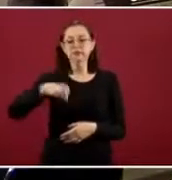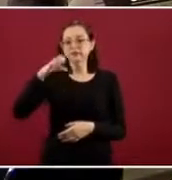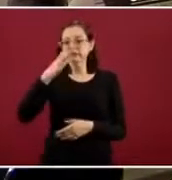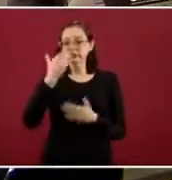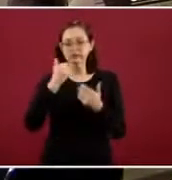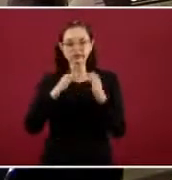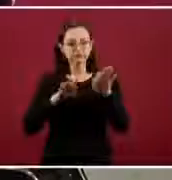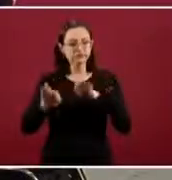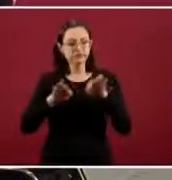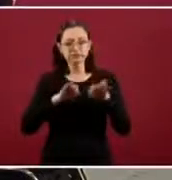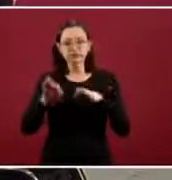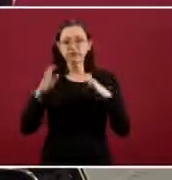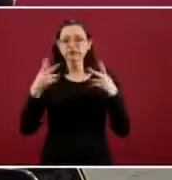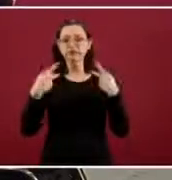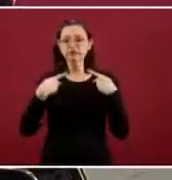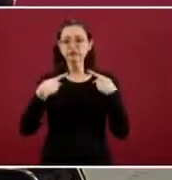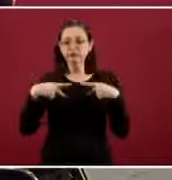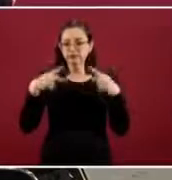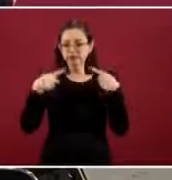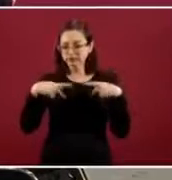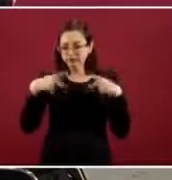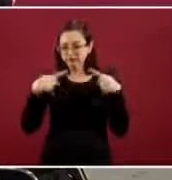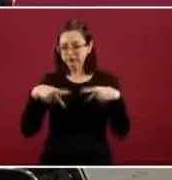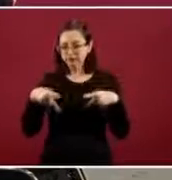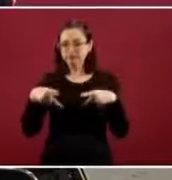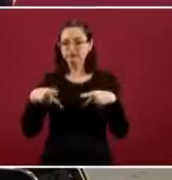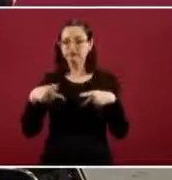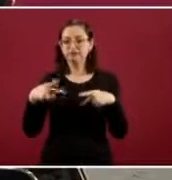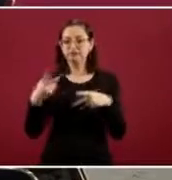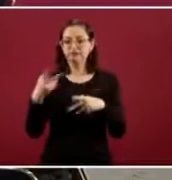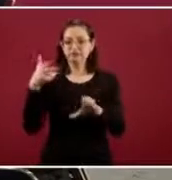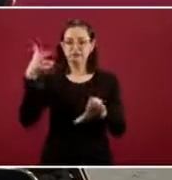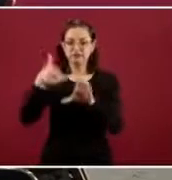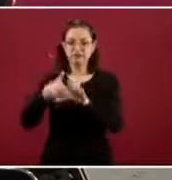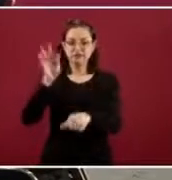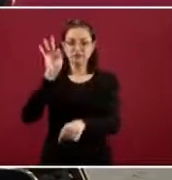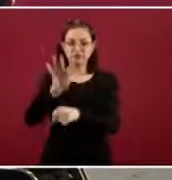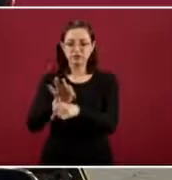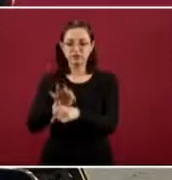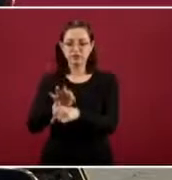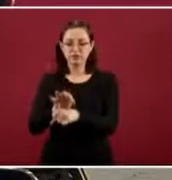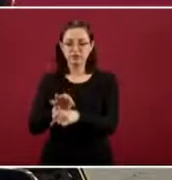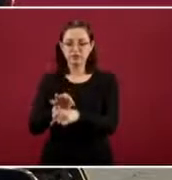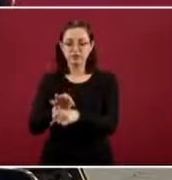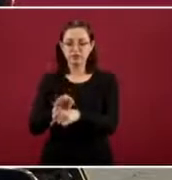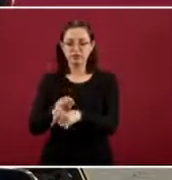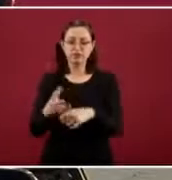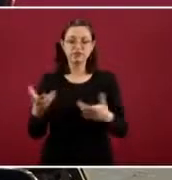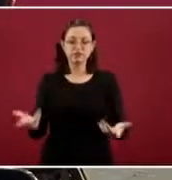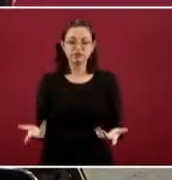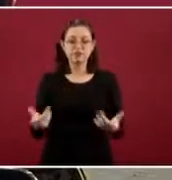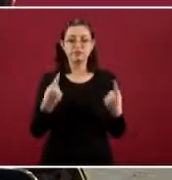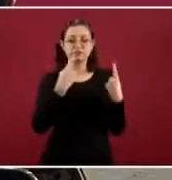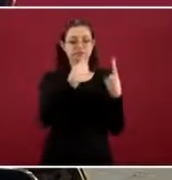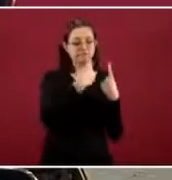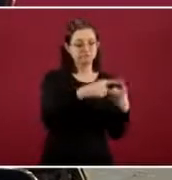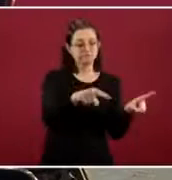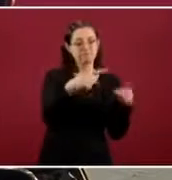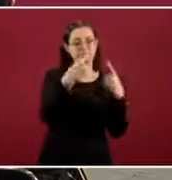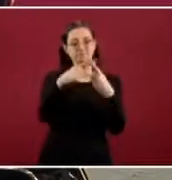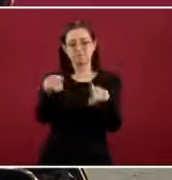trabajo, un chico que es una persona refugiada y bueno, ahí la diversidad de